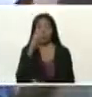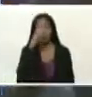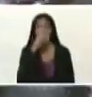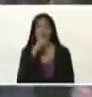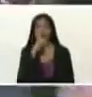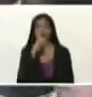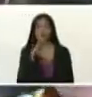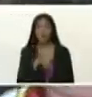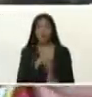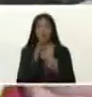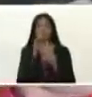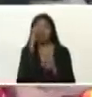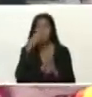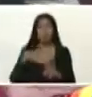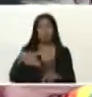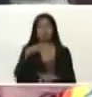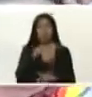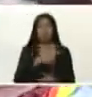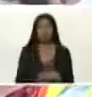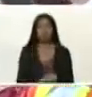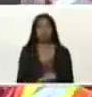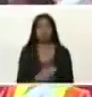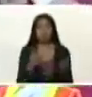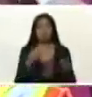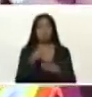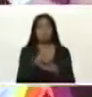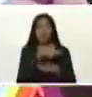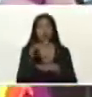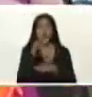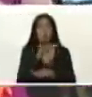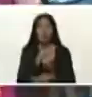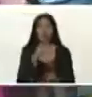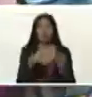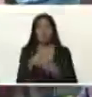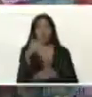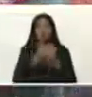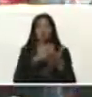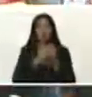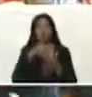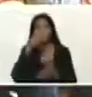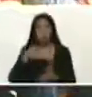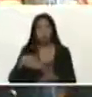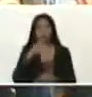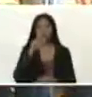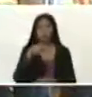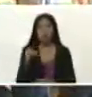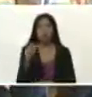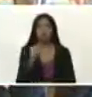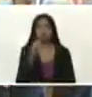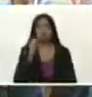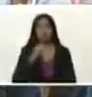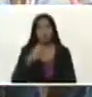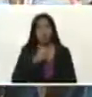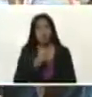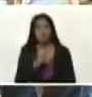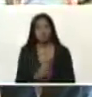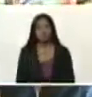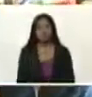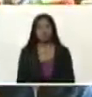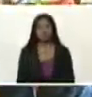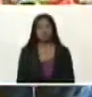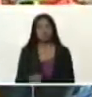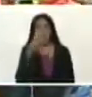de electos por el pueblo. Están en los barrios, ¿verdad? Están luchando con el pueblo. Así me gusta.